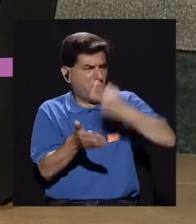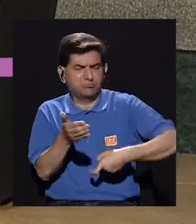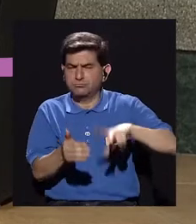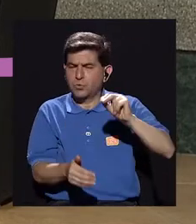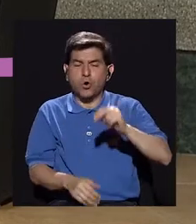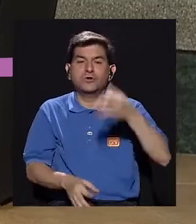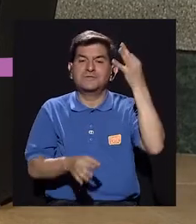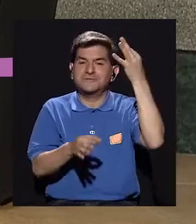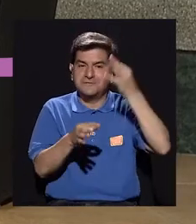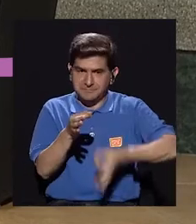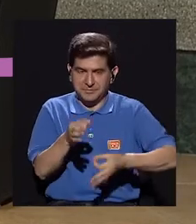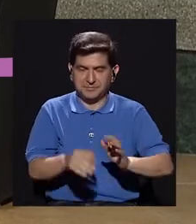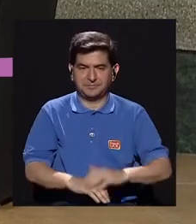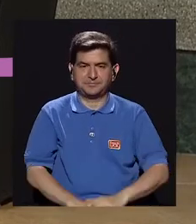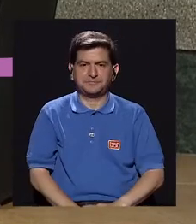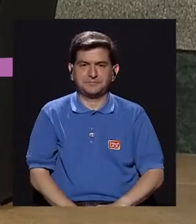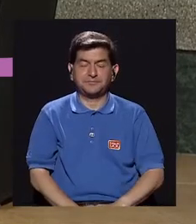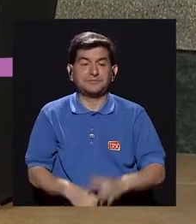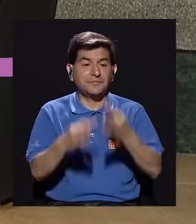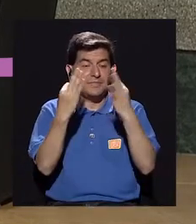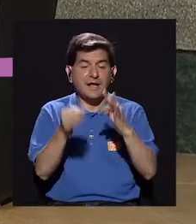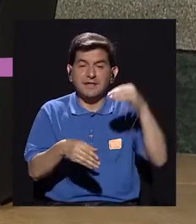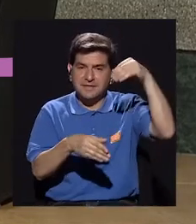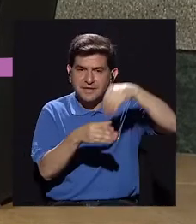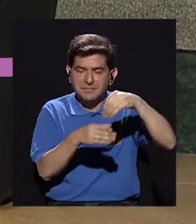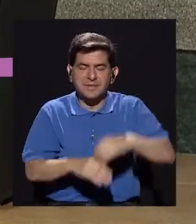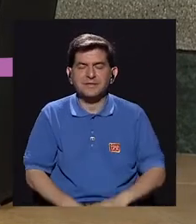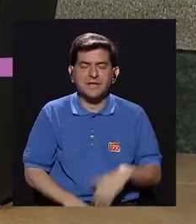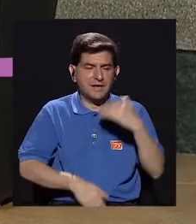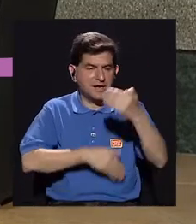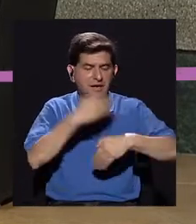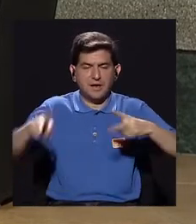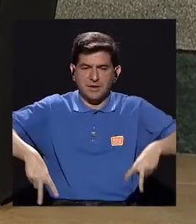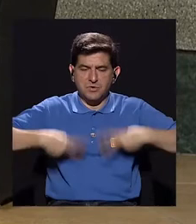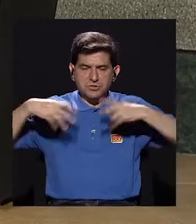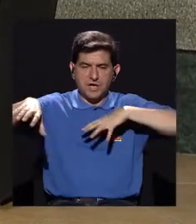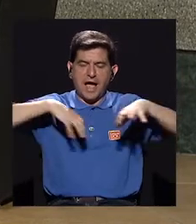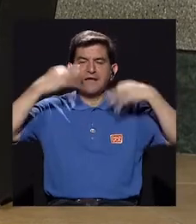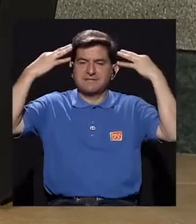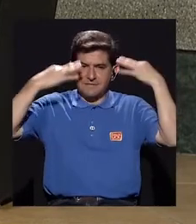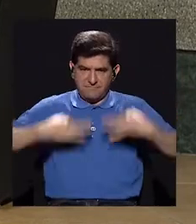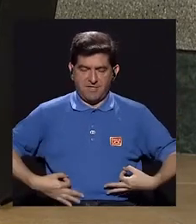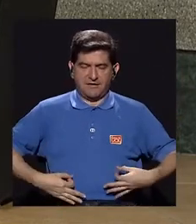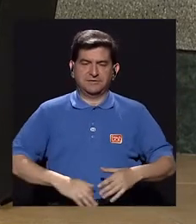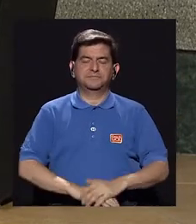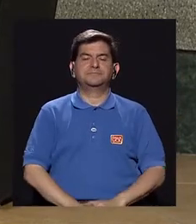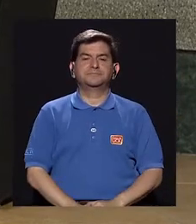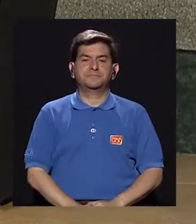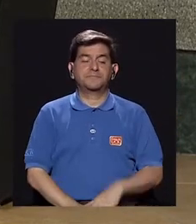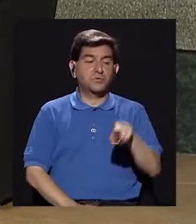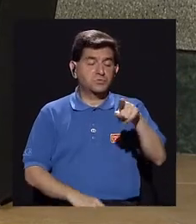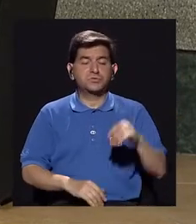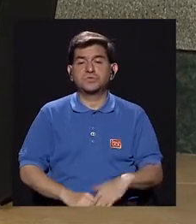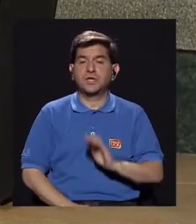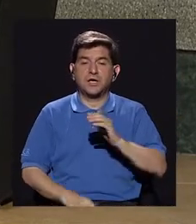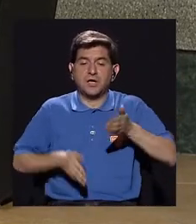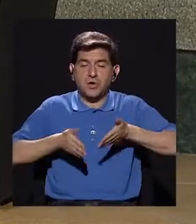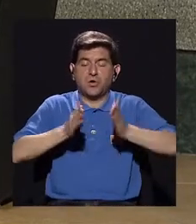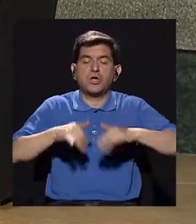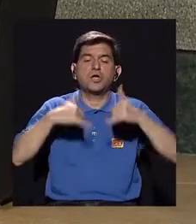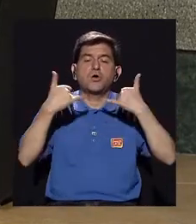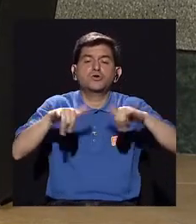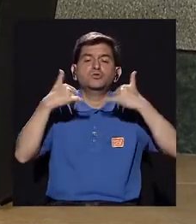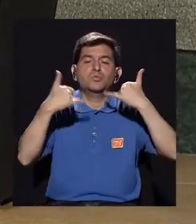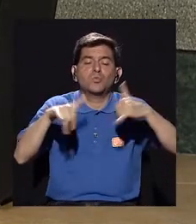cambios drásticos. Simple y sencillamente, trate de meter en su rutina diaria un poquito de actividad física. Juegue con sus hijos